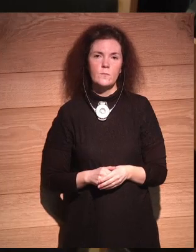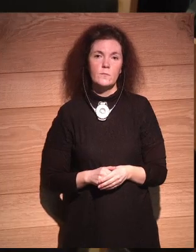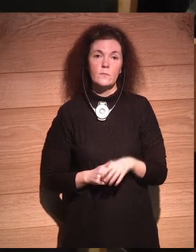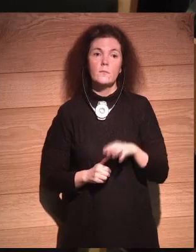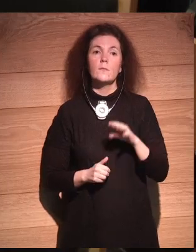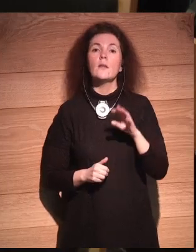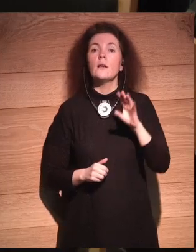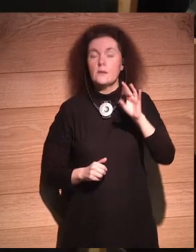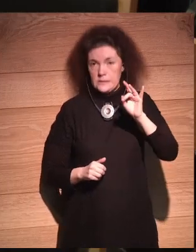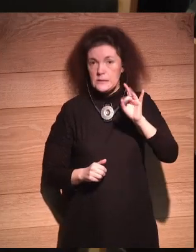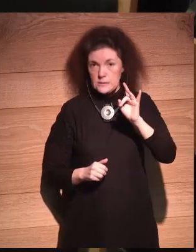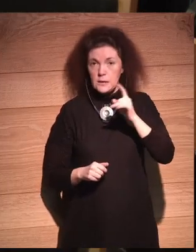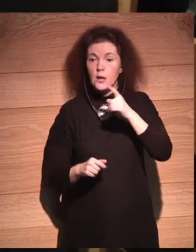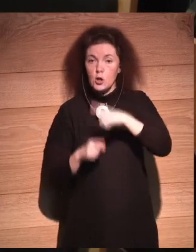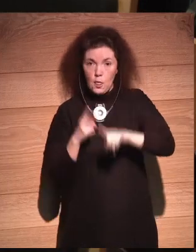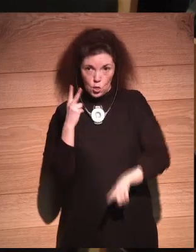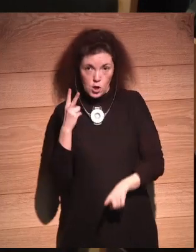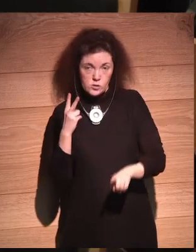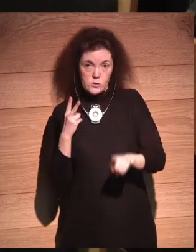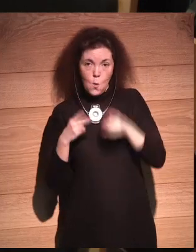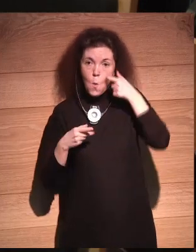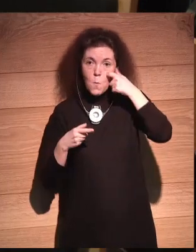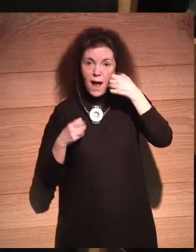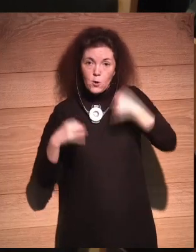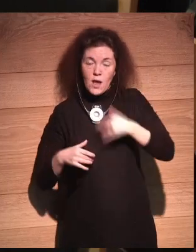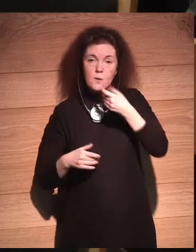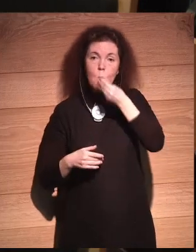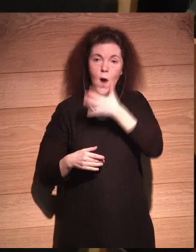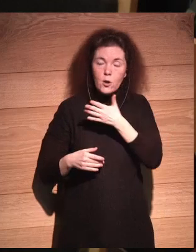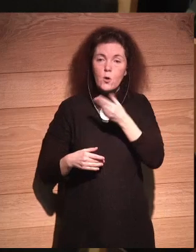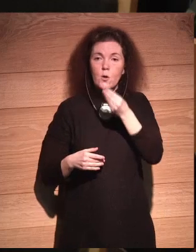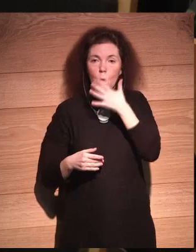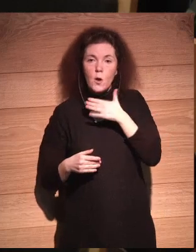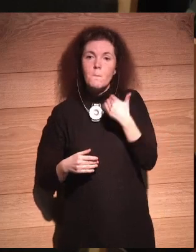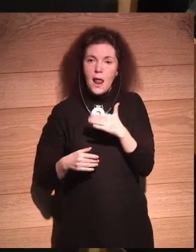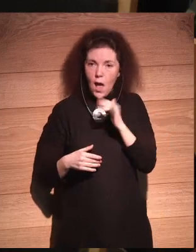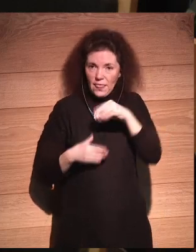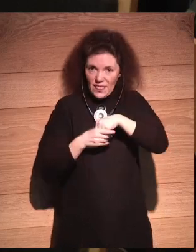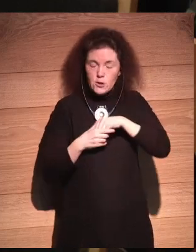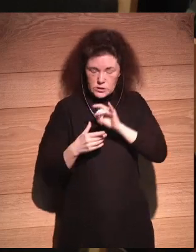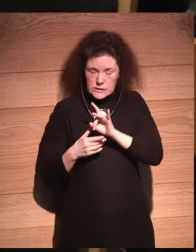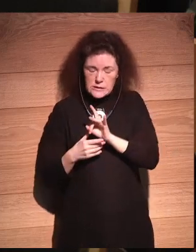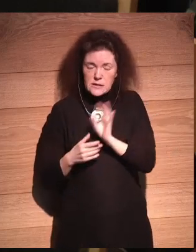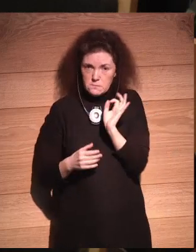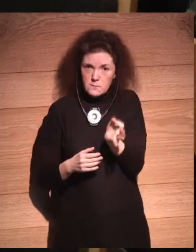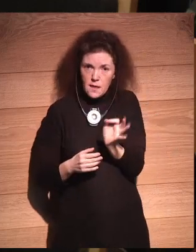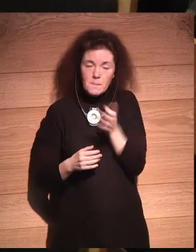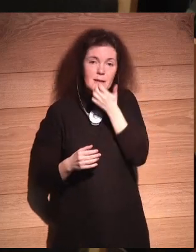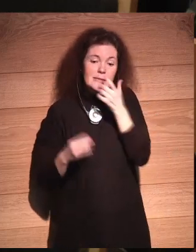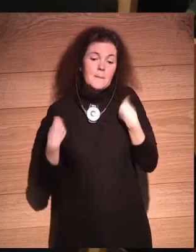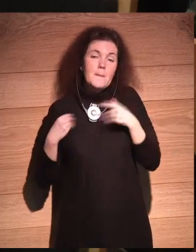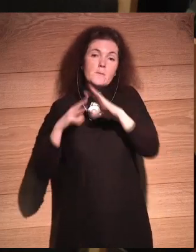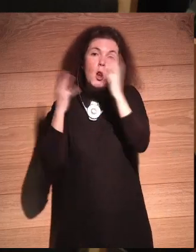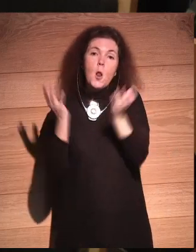Sí, sí, las dos cosas son humanas, lo bueno y lo malo, la bondad y la maldad. Pero yo creo que si vivimos en un mundo que se basa en